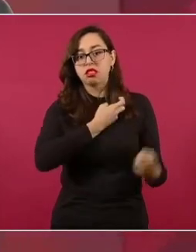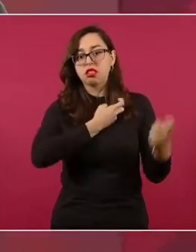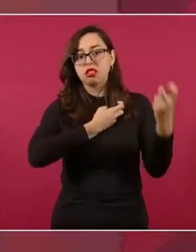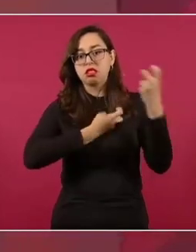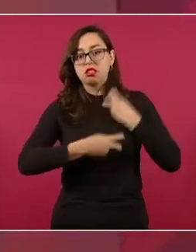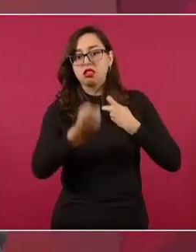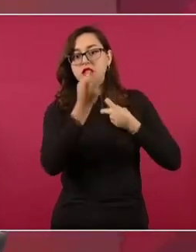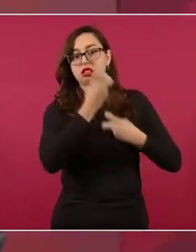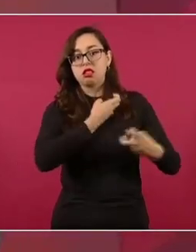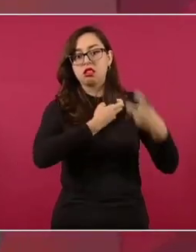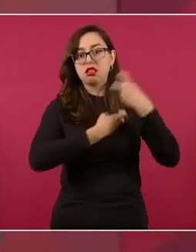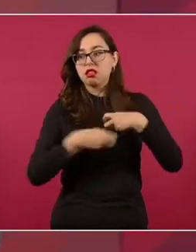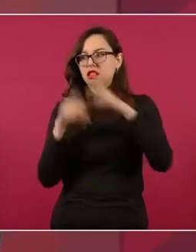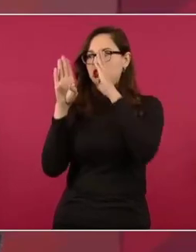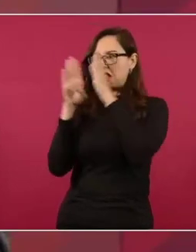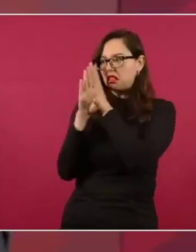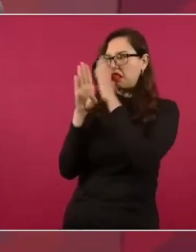espiar,